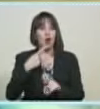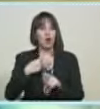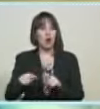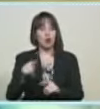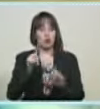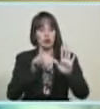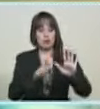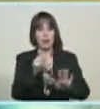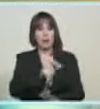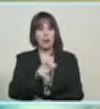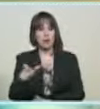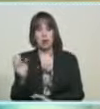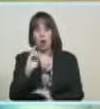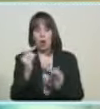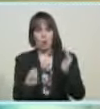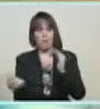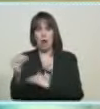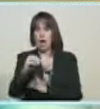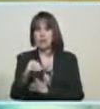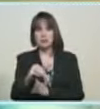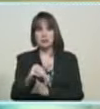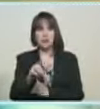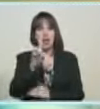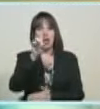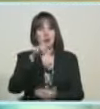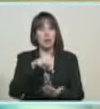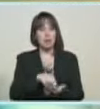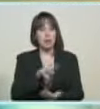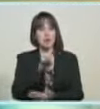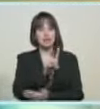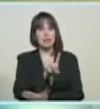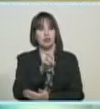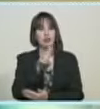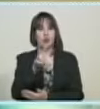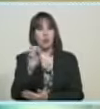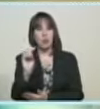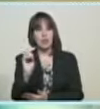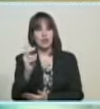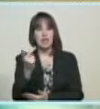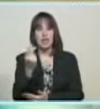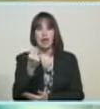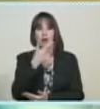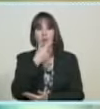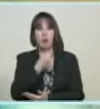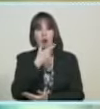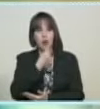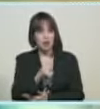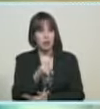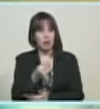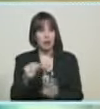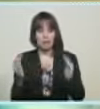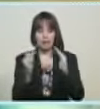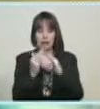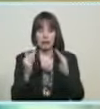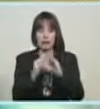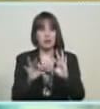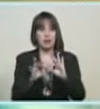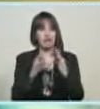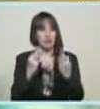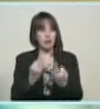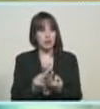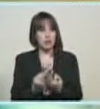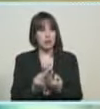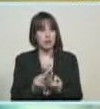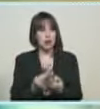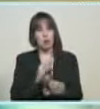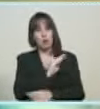seis integrantes o más mil 120 bolívares hogares de la patria protección